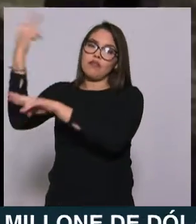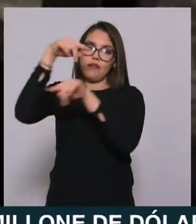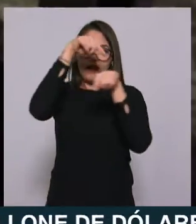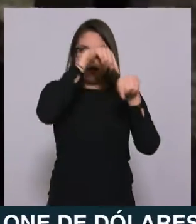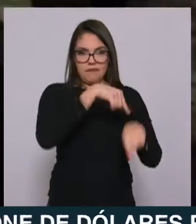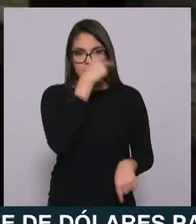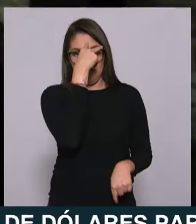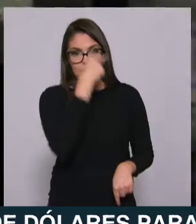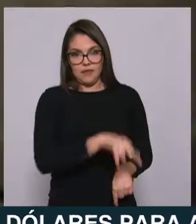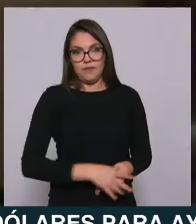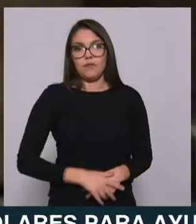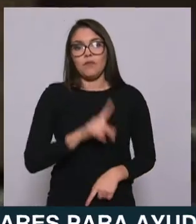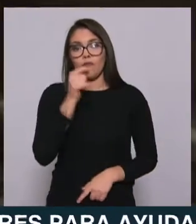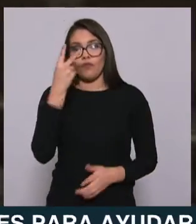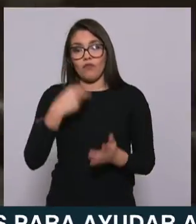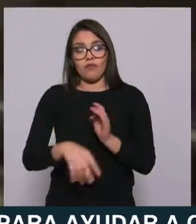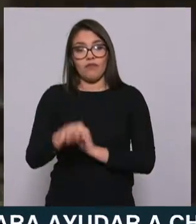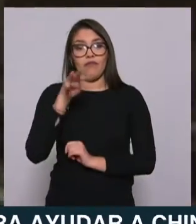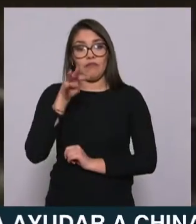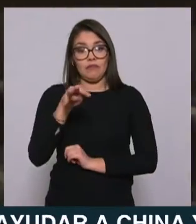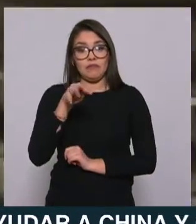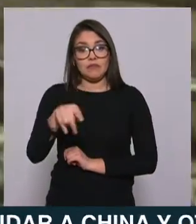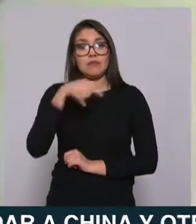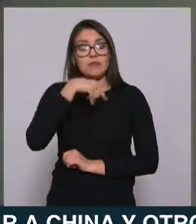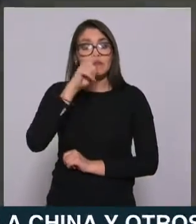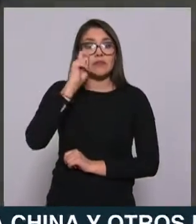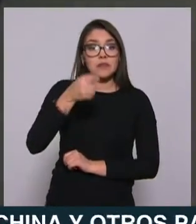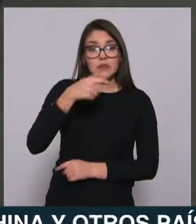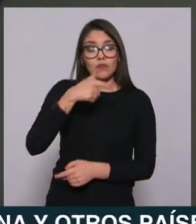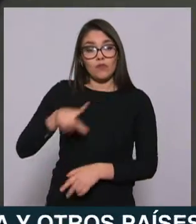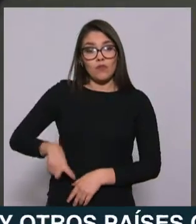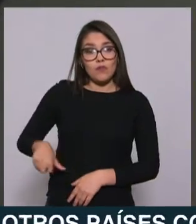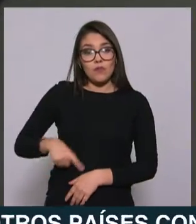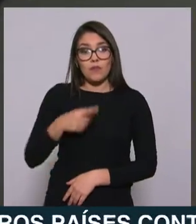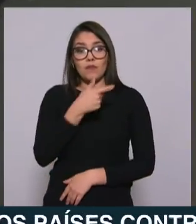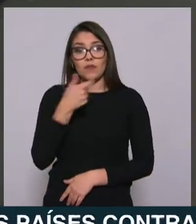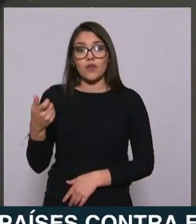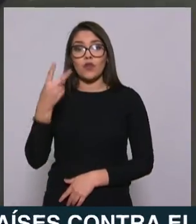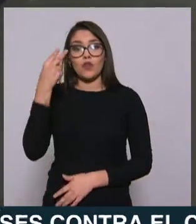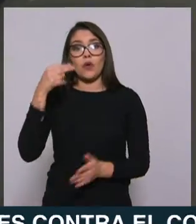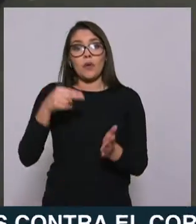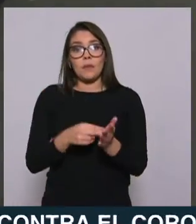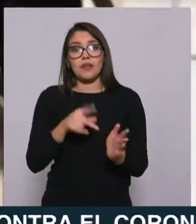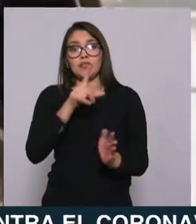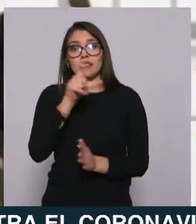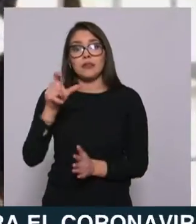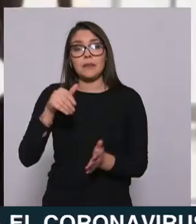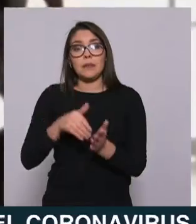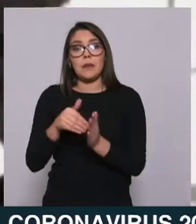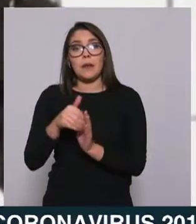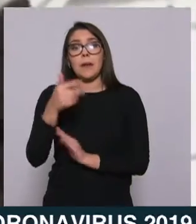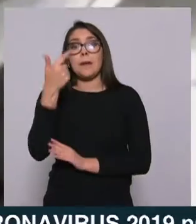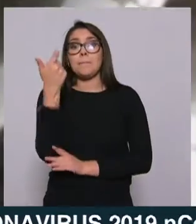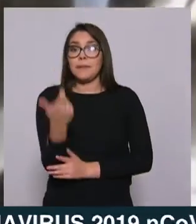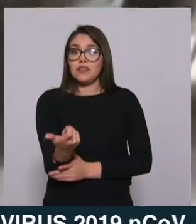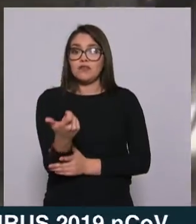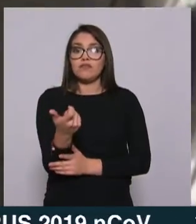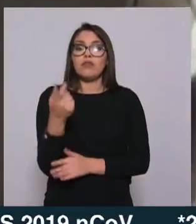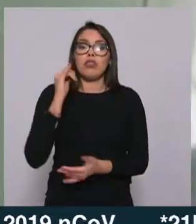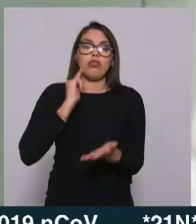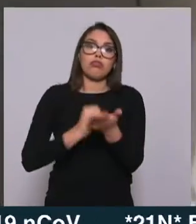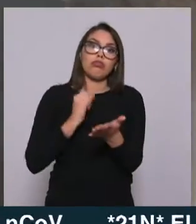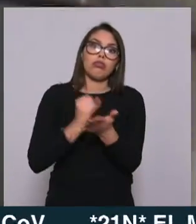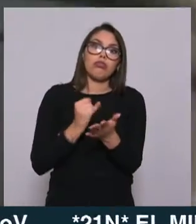con datos de Banobras, el gobierno mexicano pagó más de 1.800 millones de pesos por concepto de deuda e interés.